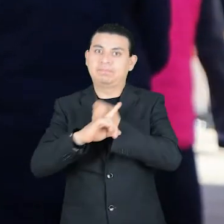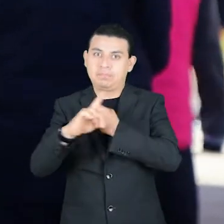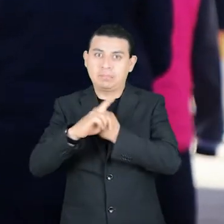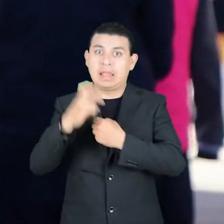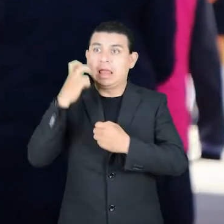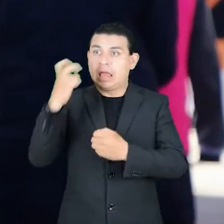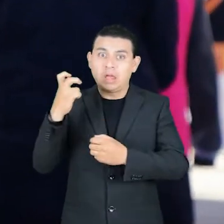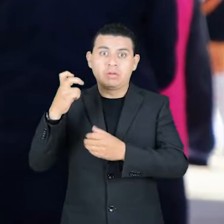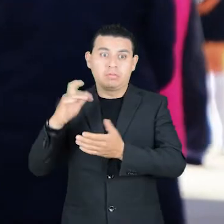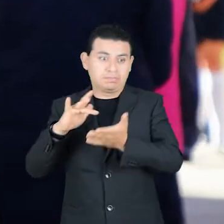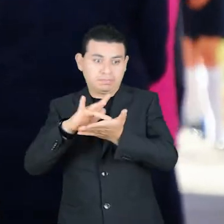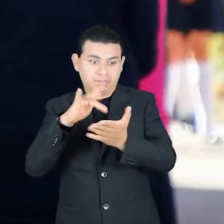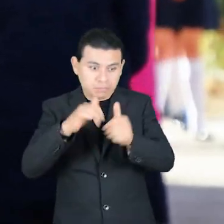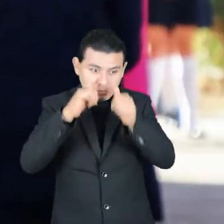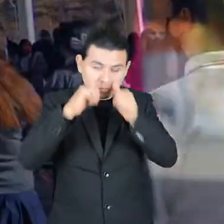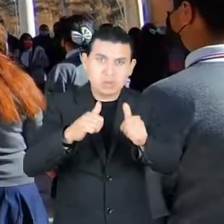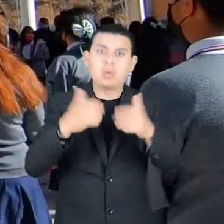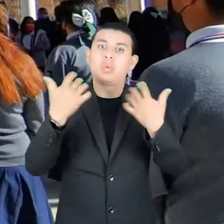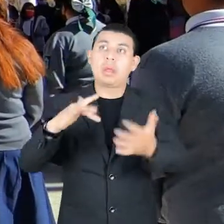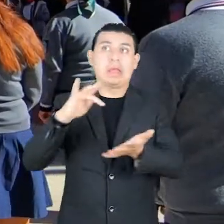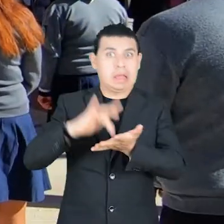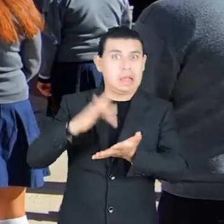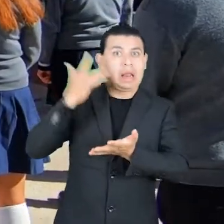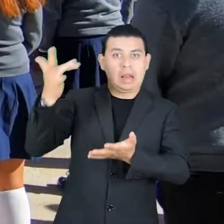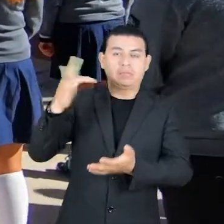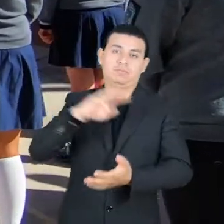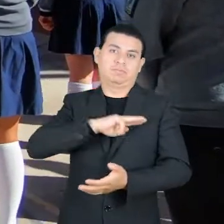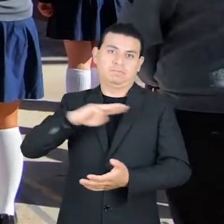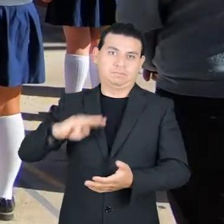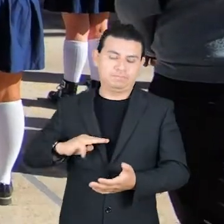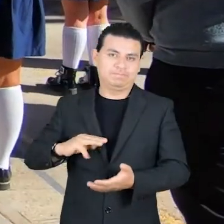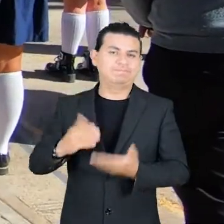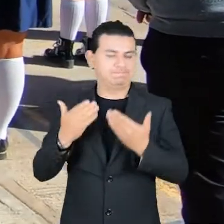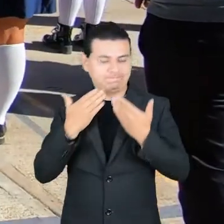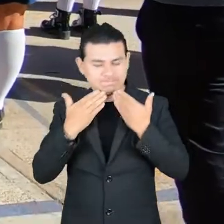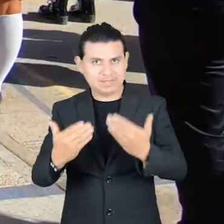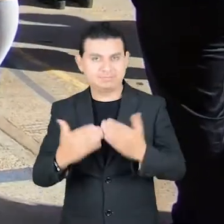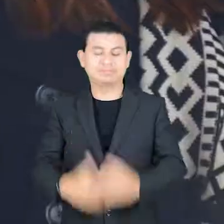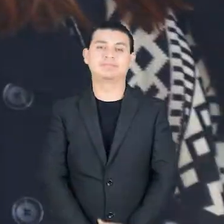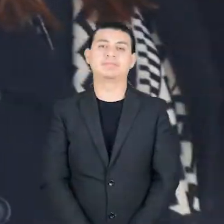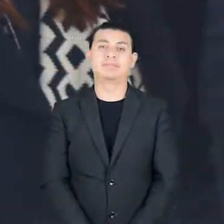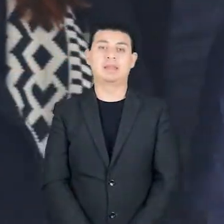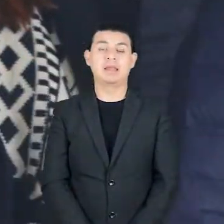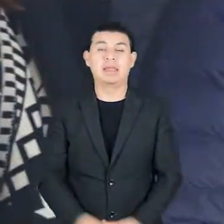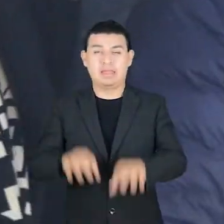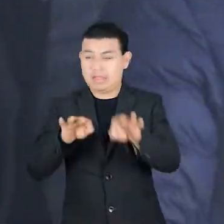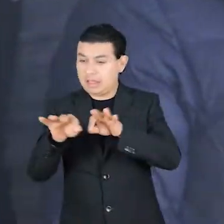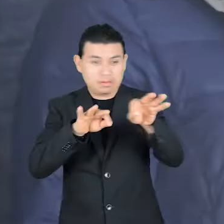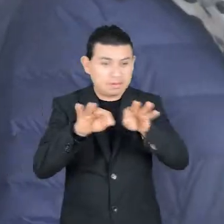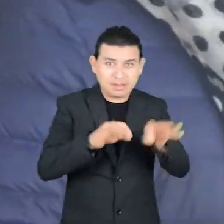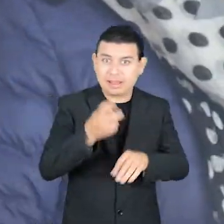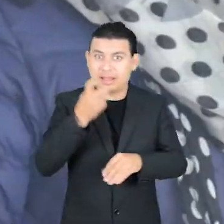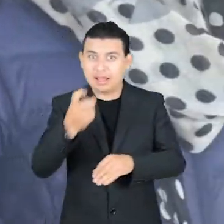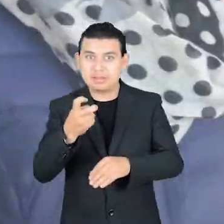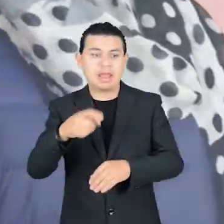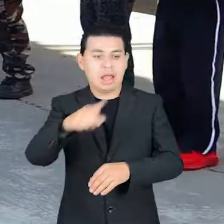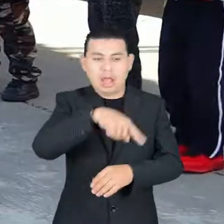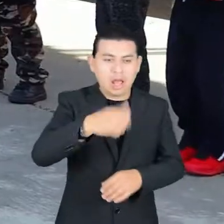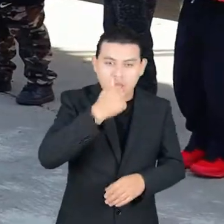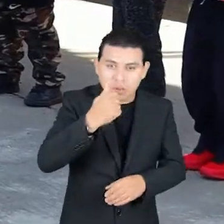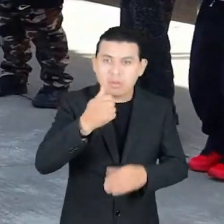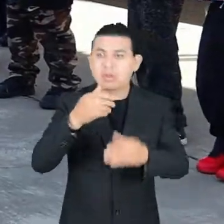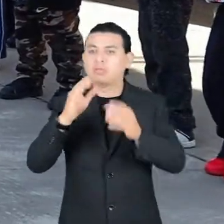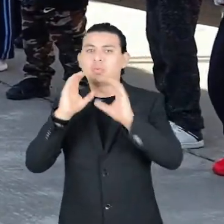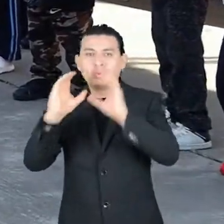agradecemos el apoyo con acciones como estas cuidamos de nuestros estudiantes y la salud de la ciudadanía